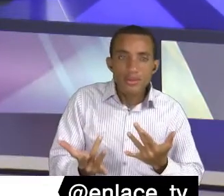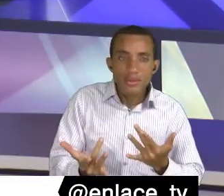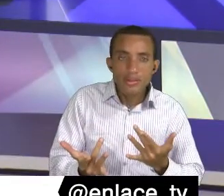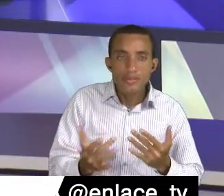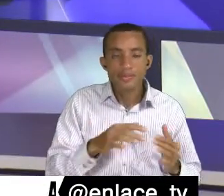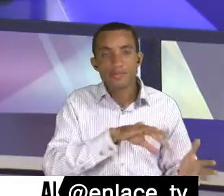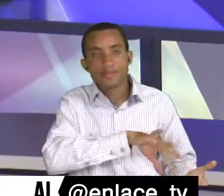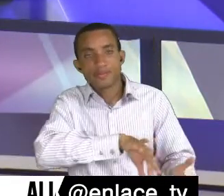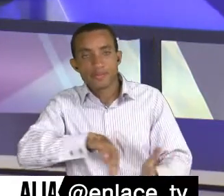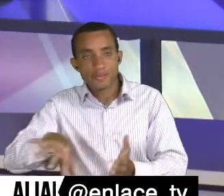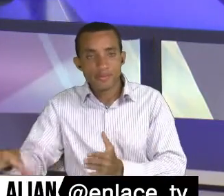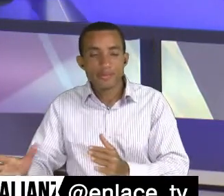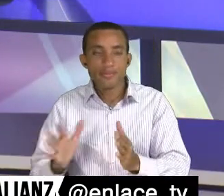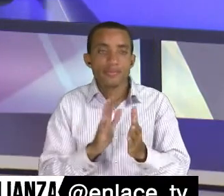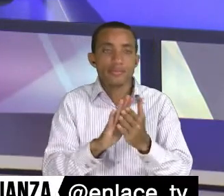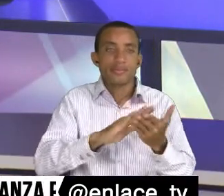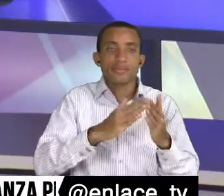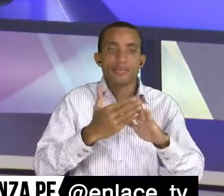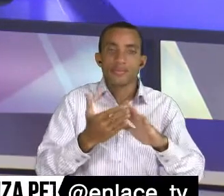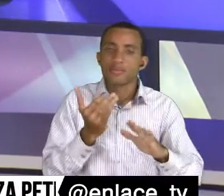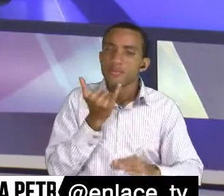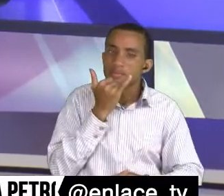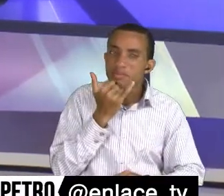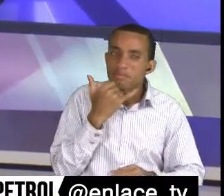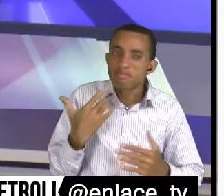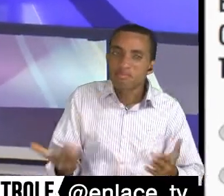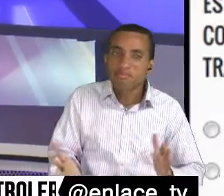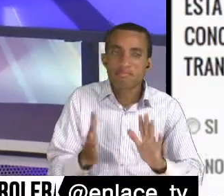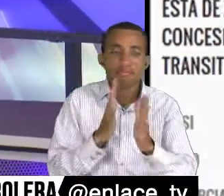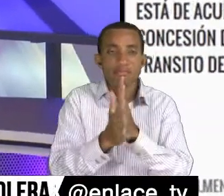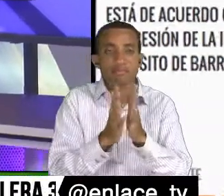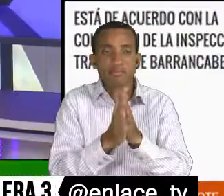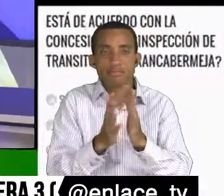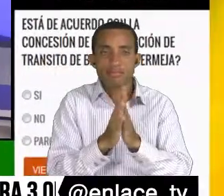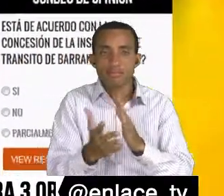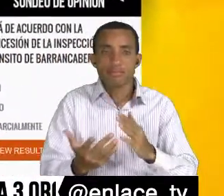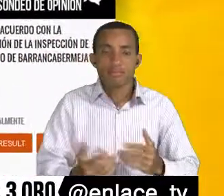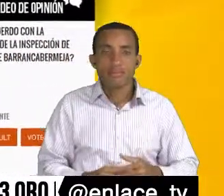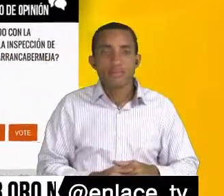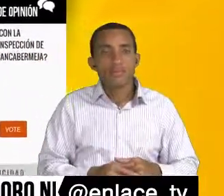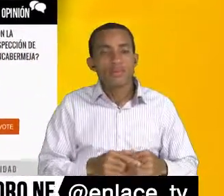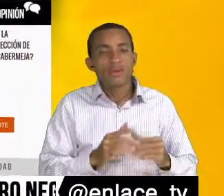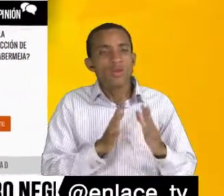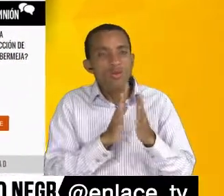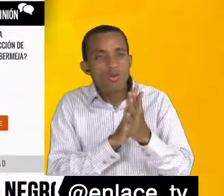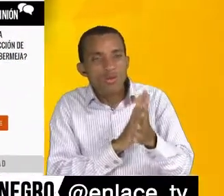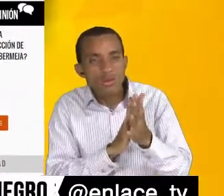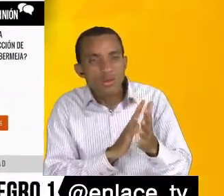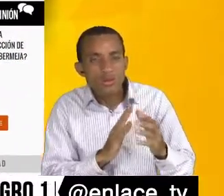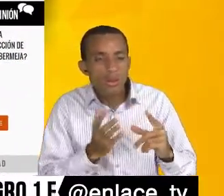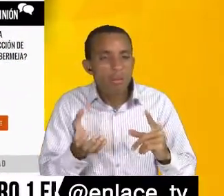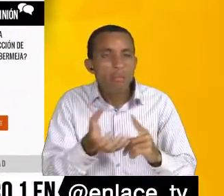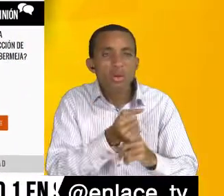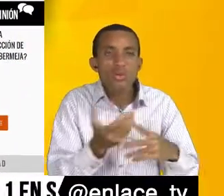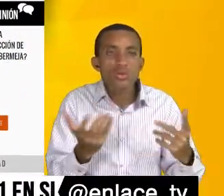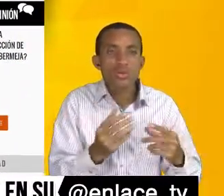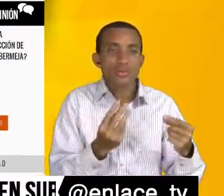Seguimos llevando a nuestra comunidad el acontecer de la ciudad y región. Esta y otras informaciones de Enlace Noticias las puede hallar en nuestra página